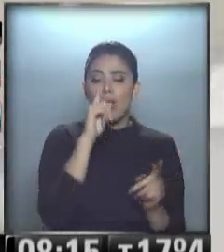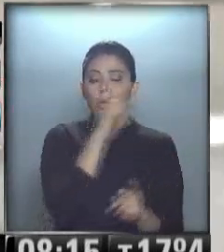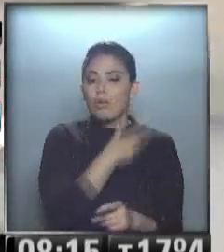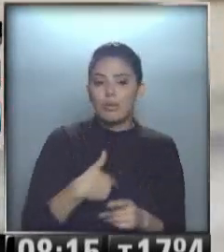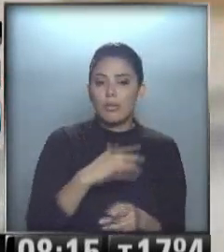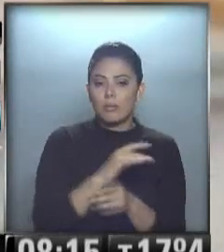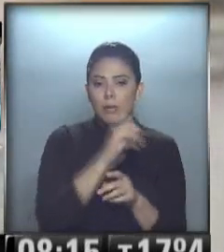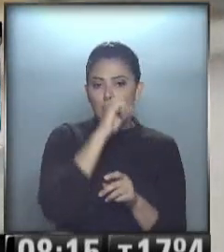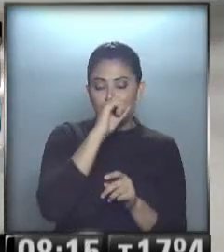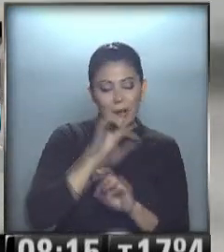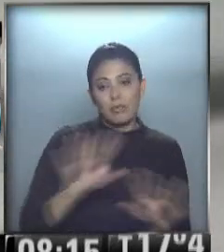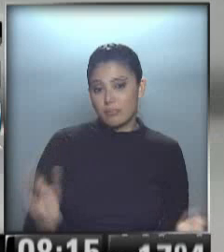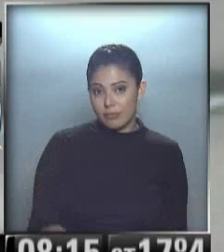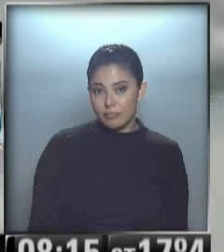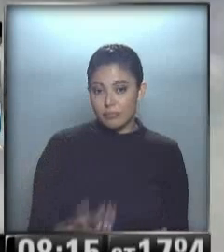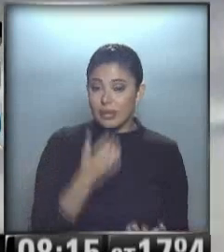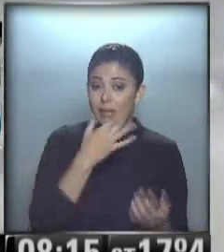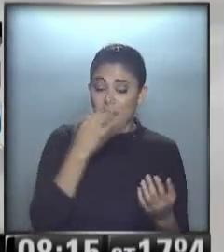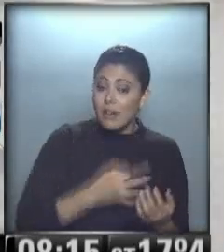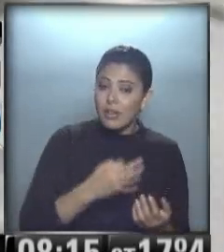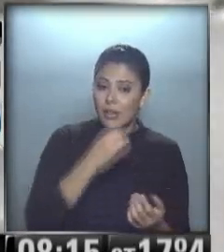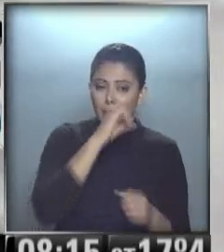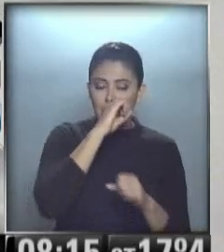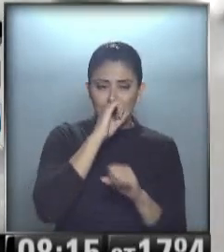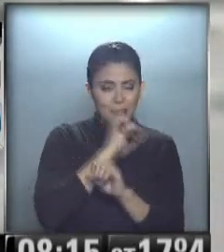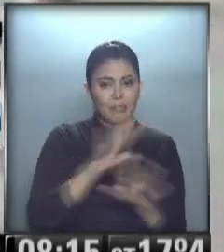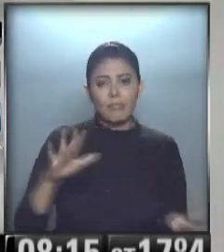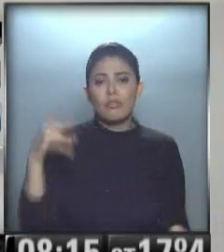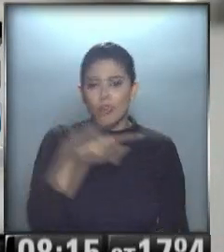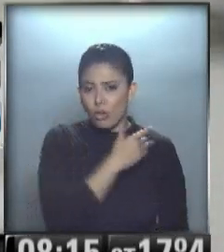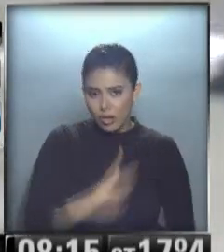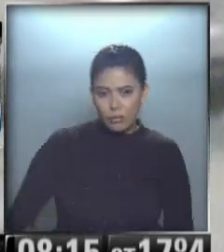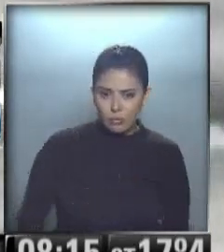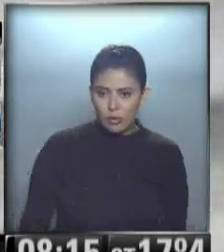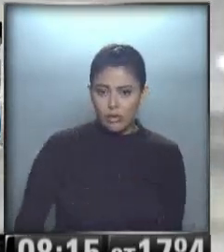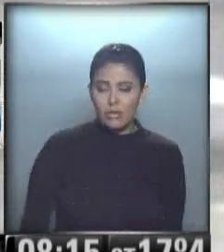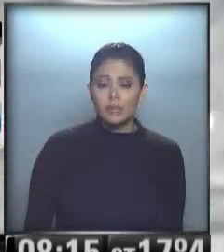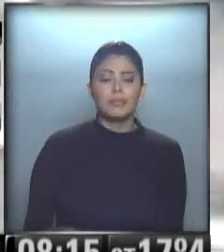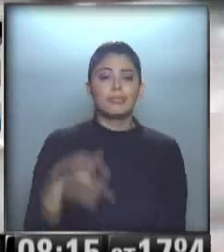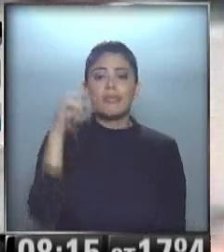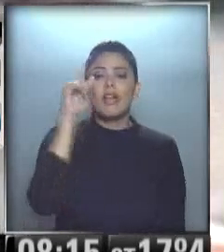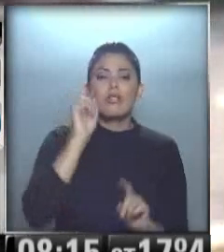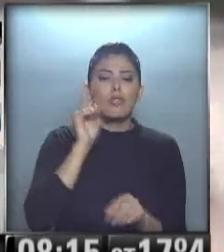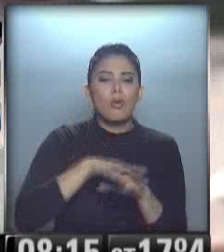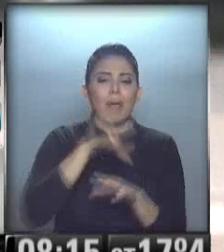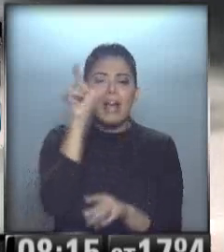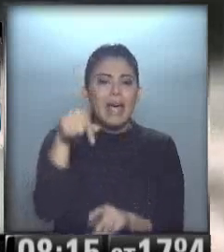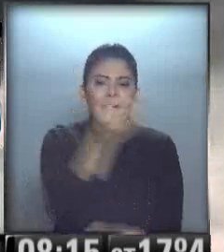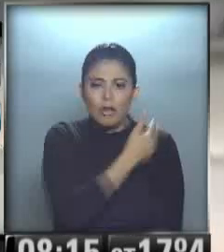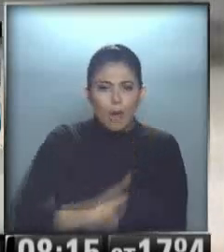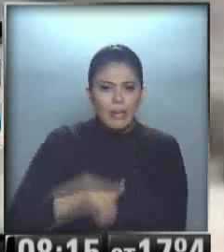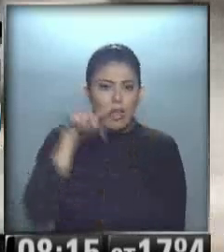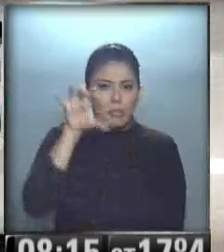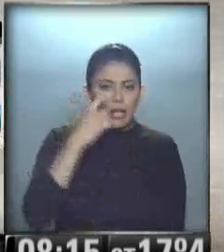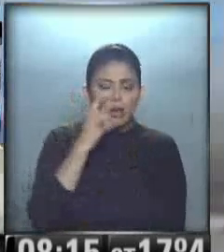más grosero. Pero realmente es un quebrantamiento institucional gravísimo que no tiene que ver con este gobernador. A mí no me interesa el caso